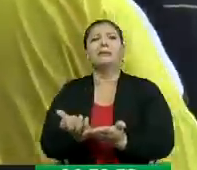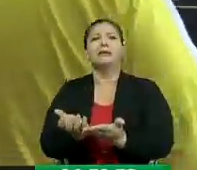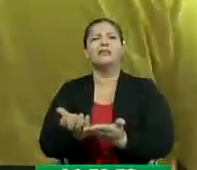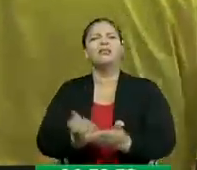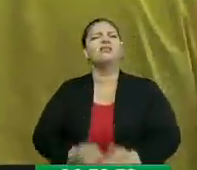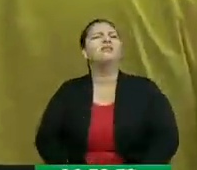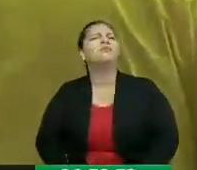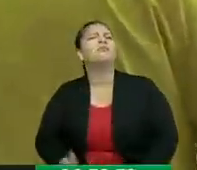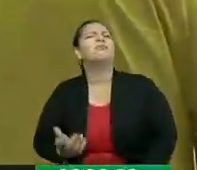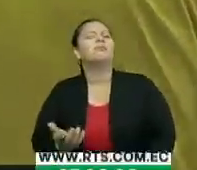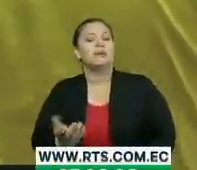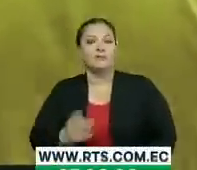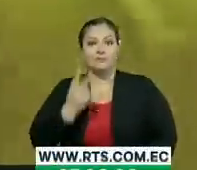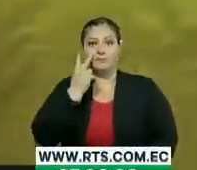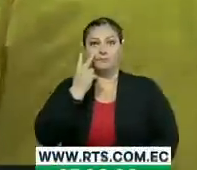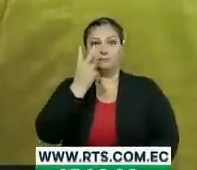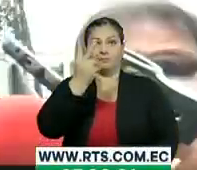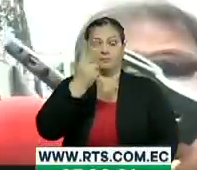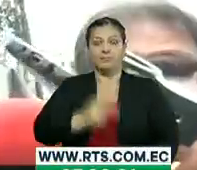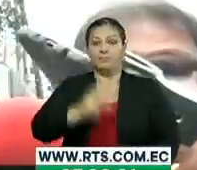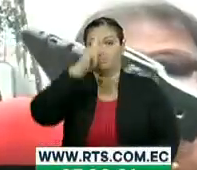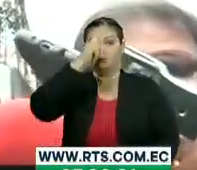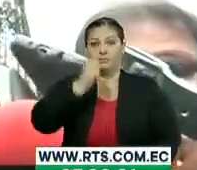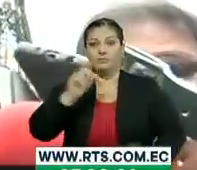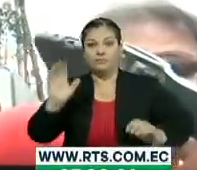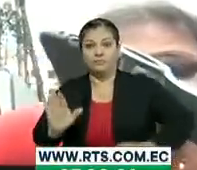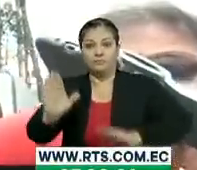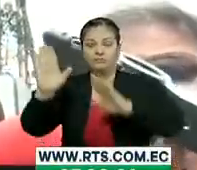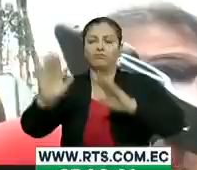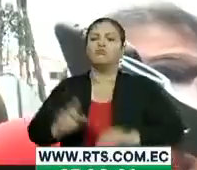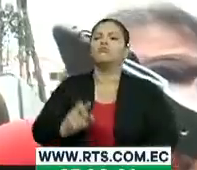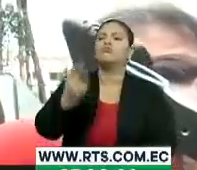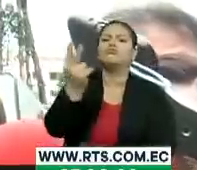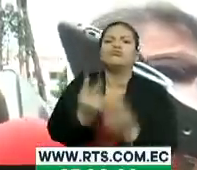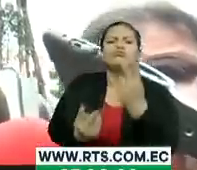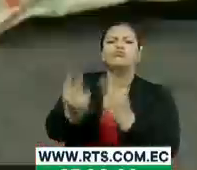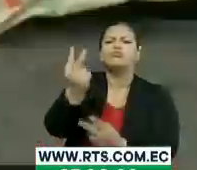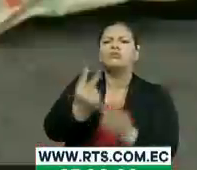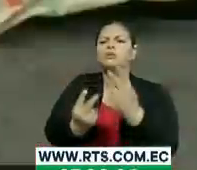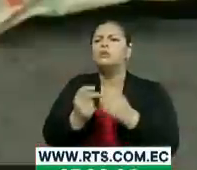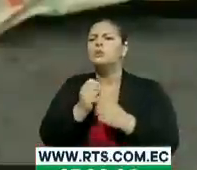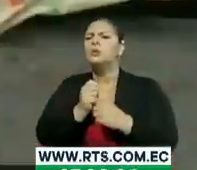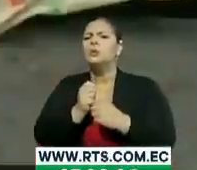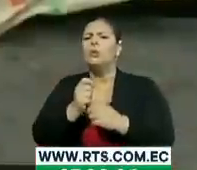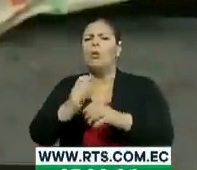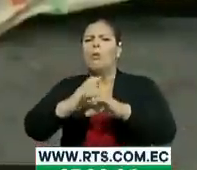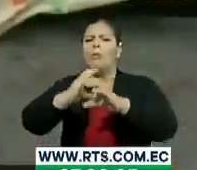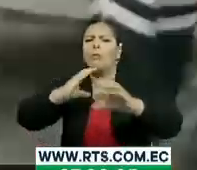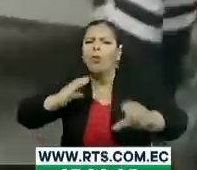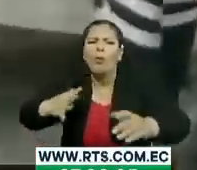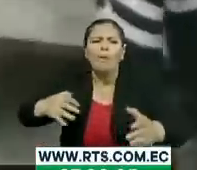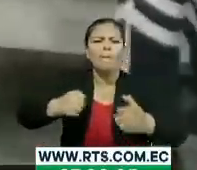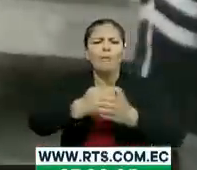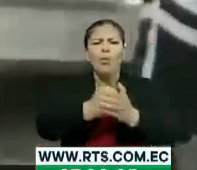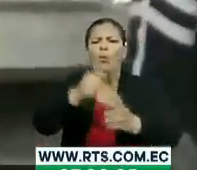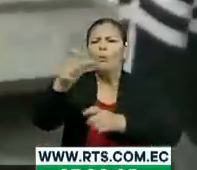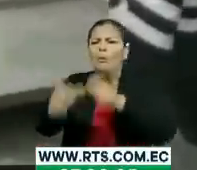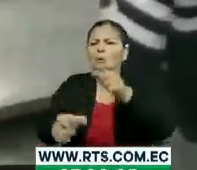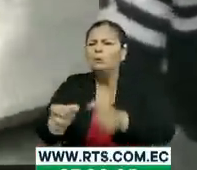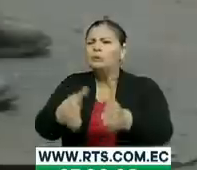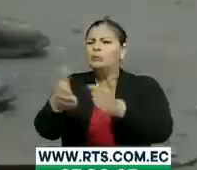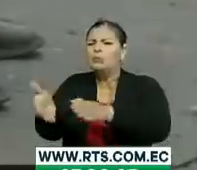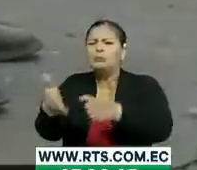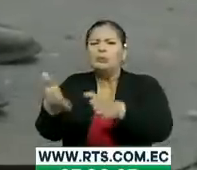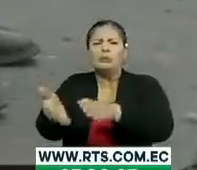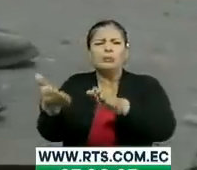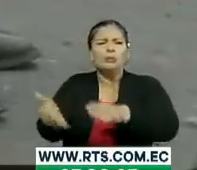heridos ante el gobernador del Guayas, José Francisco Ceballos, solicitando ayuda para sus seres queridos golpeados por la tragedia de tránsito ocurrido en el